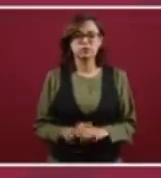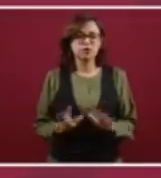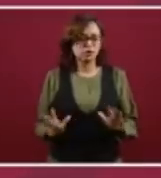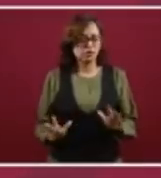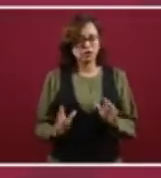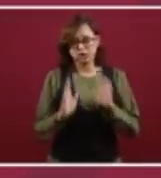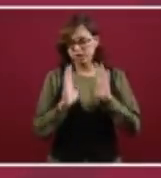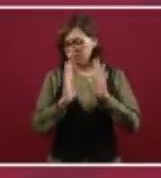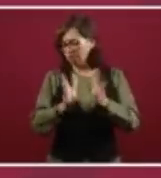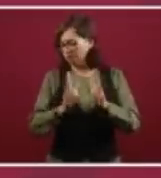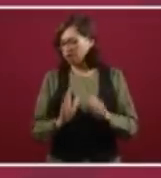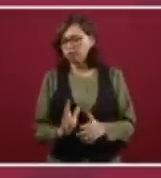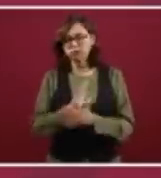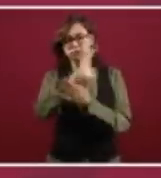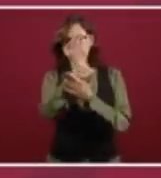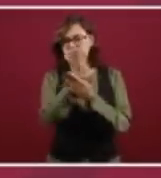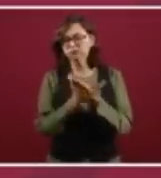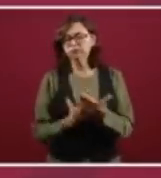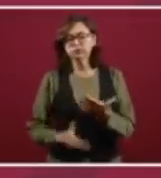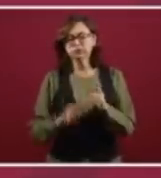esos contratos.